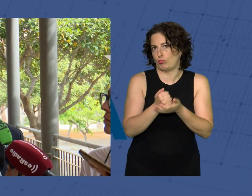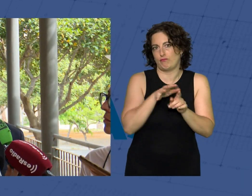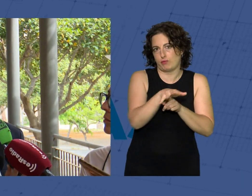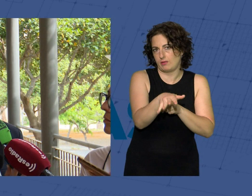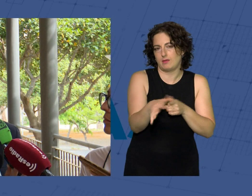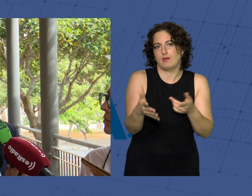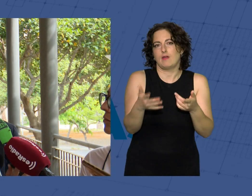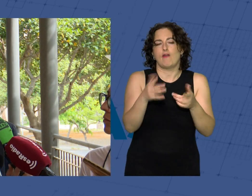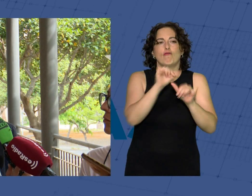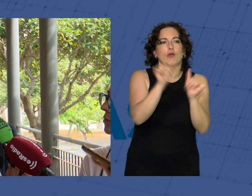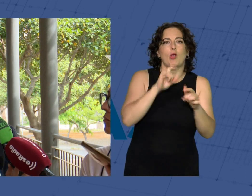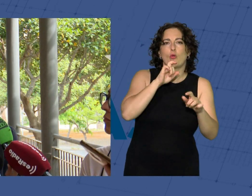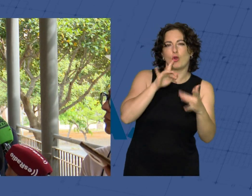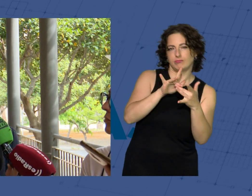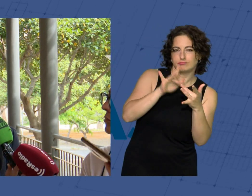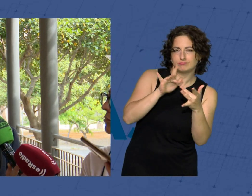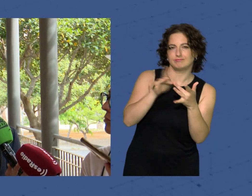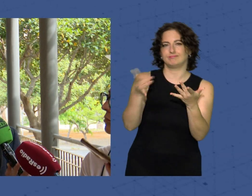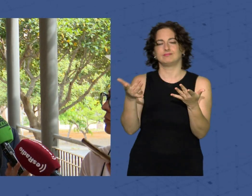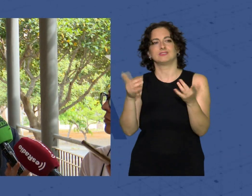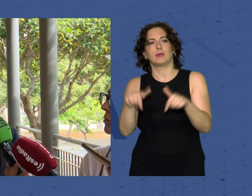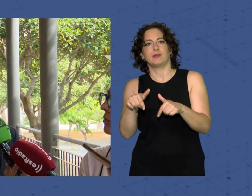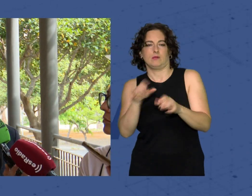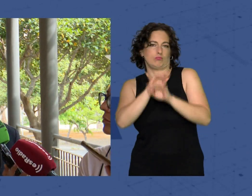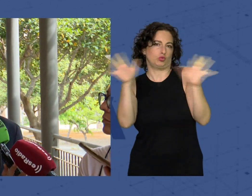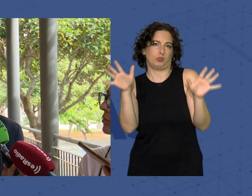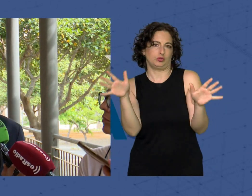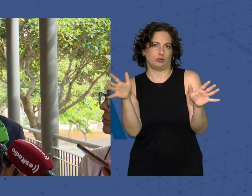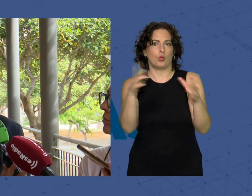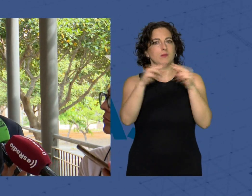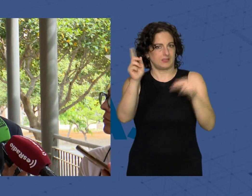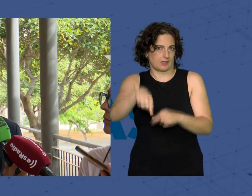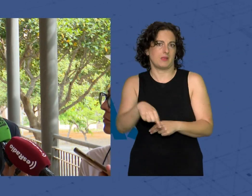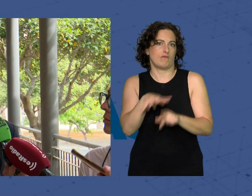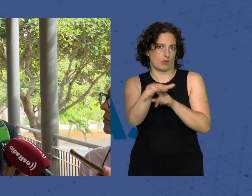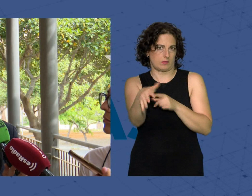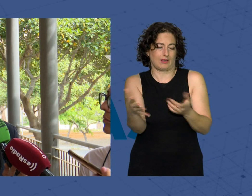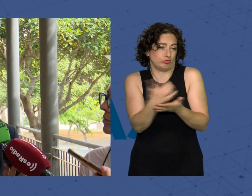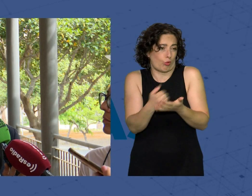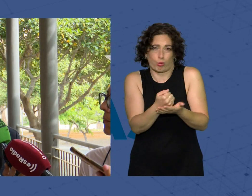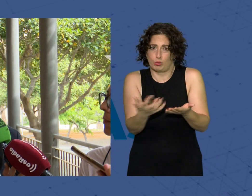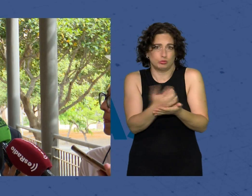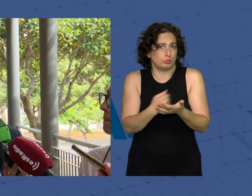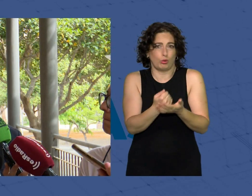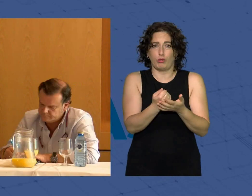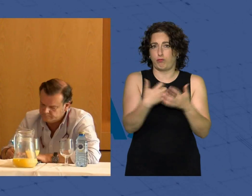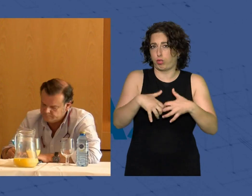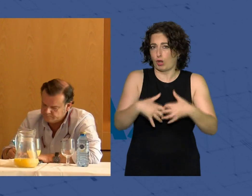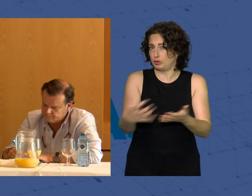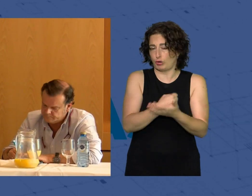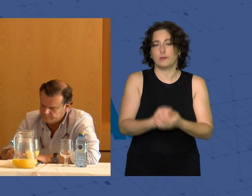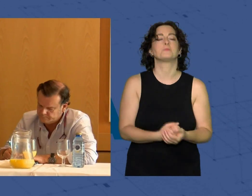a la manera de relacionarnos y también, por supuesto, a la universidad, pero en todo, en todas las funciones.